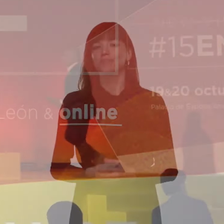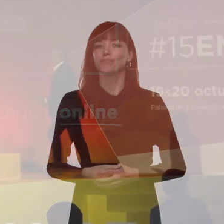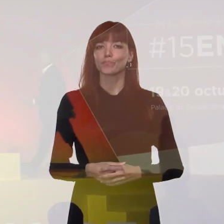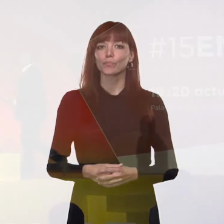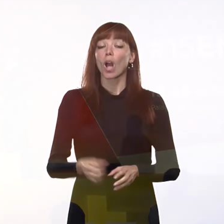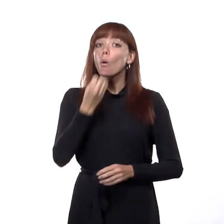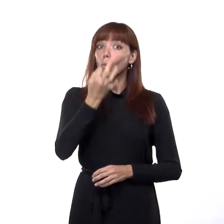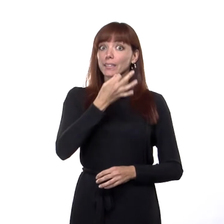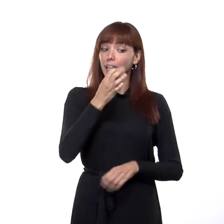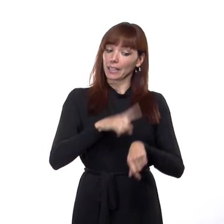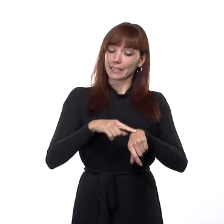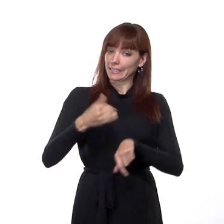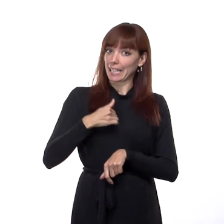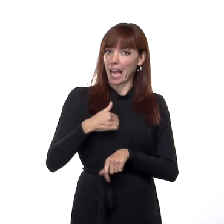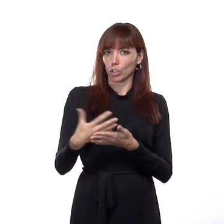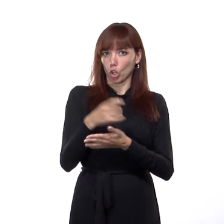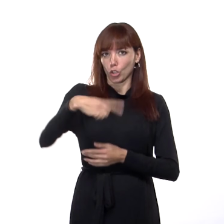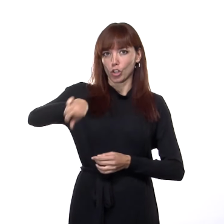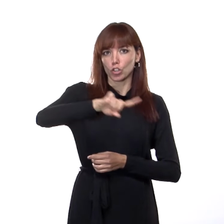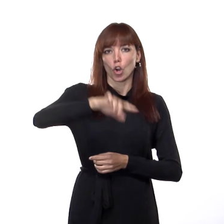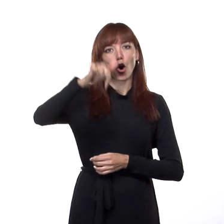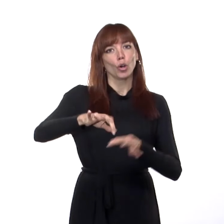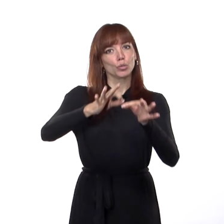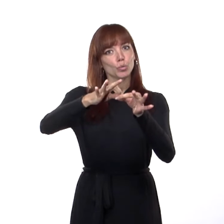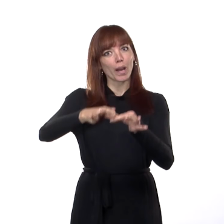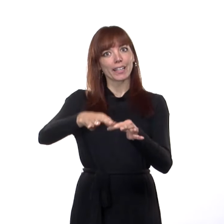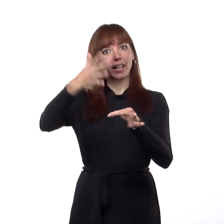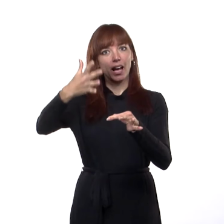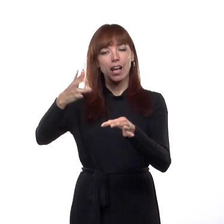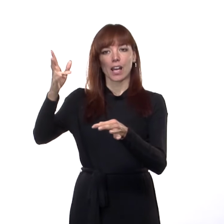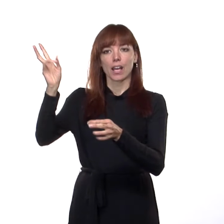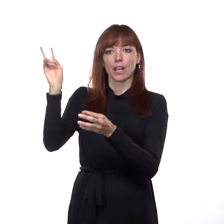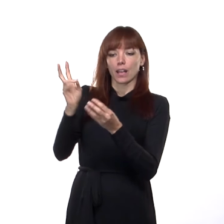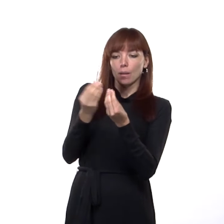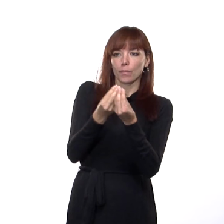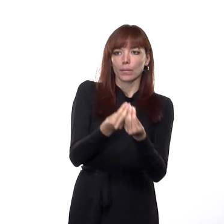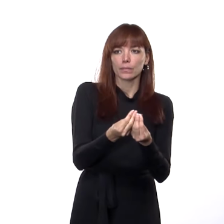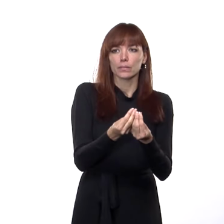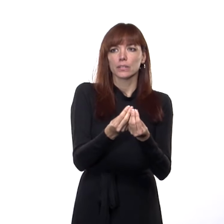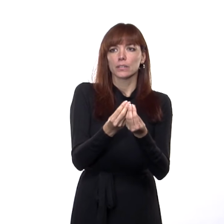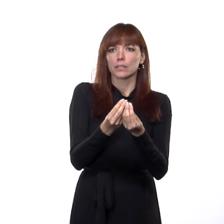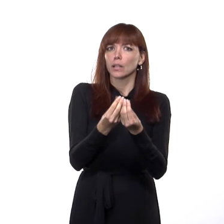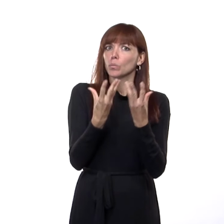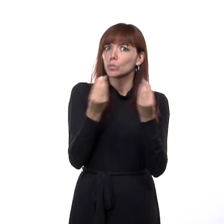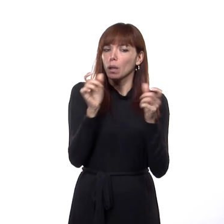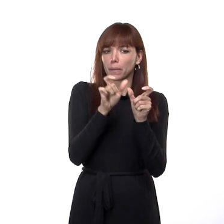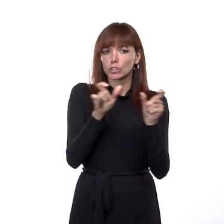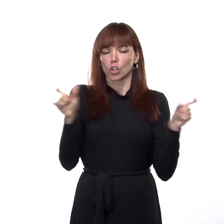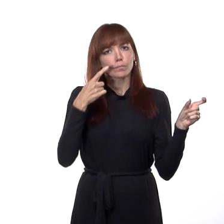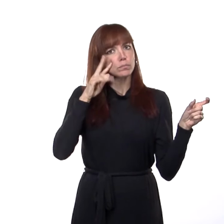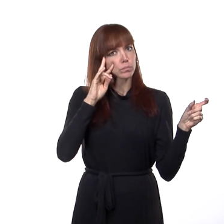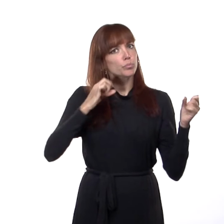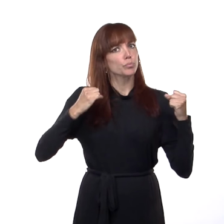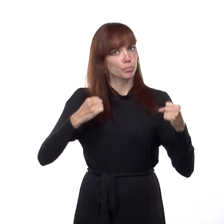buenas tardes ya a todos tenemos hoy la fortuna de tener con nosotros a un panel con muchísima experiencia